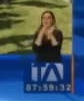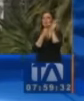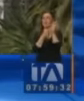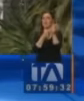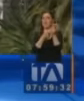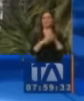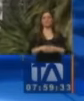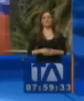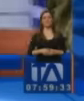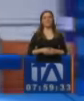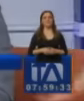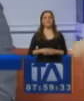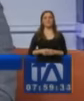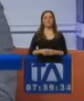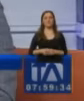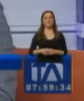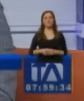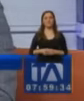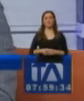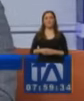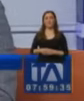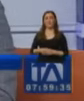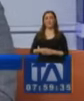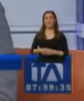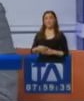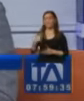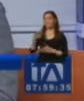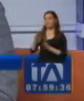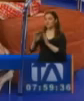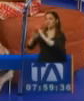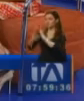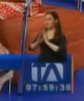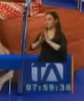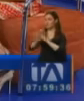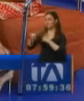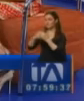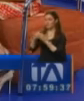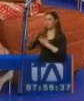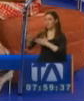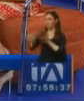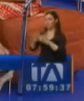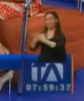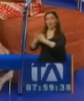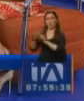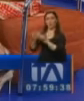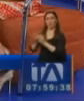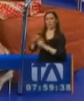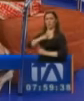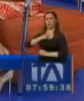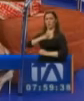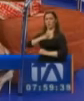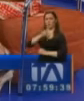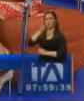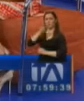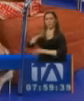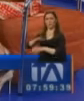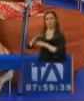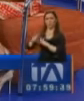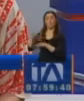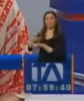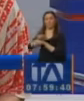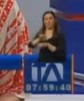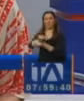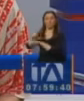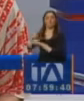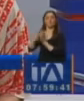inclusive para la universidad. Es un tema interesante, ¿no? Sobre los conjuntos cerrados y cómo se apropian incluso de los espacios públicos. Es un tema que incluso leí que